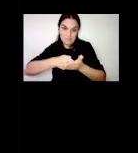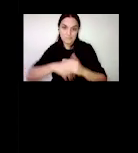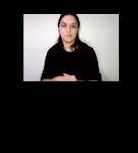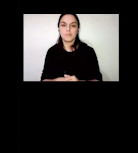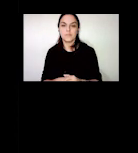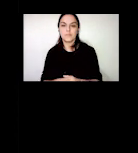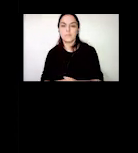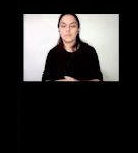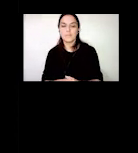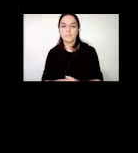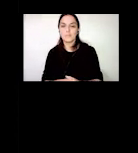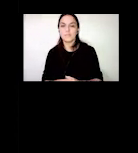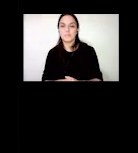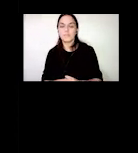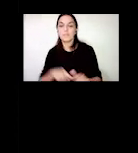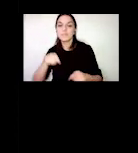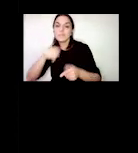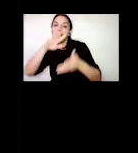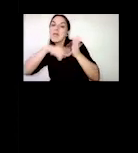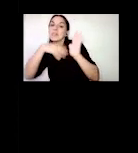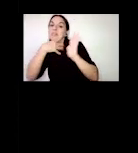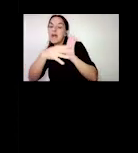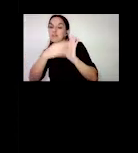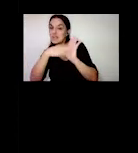decía, las tablas que